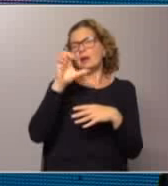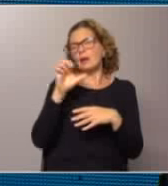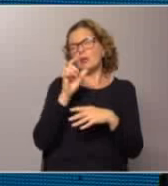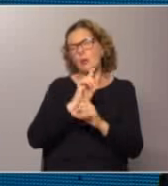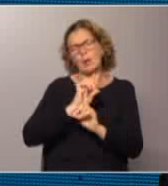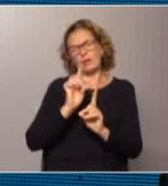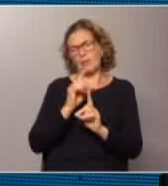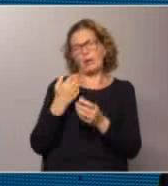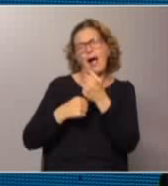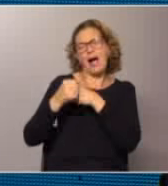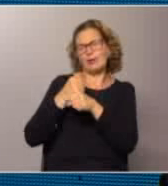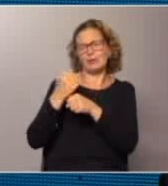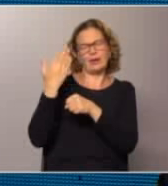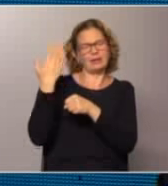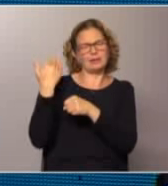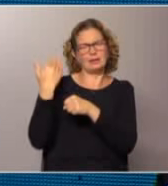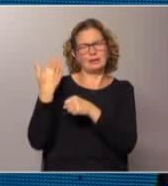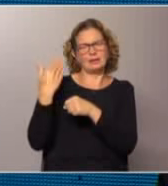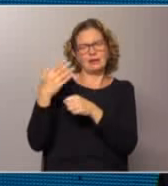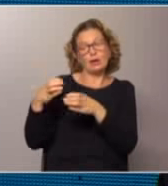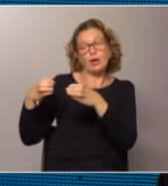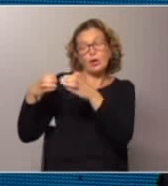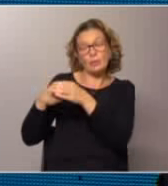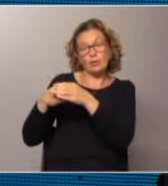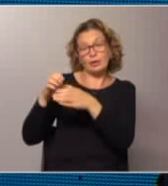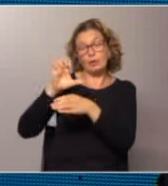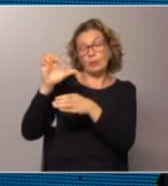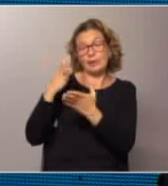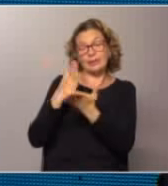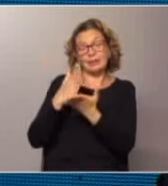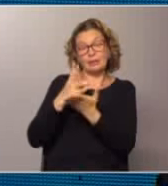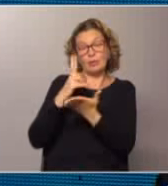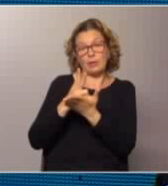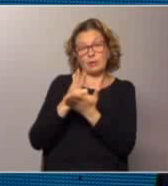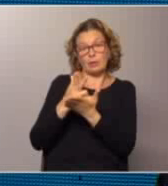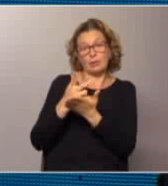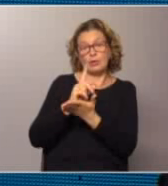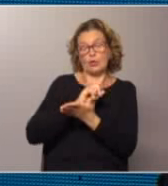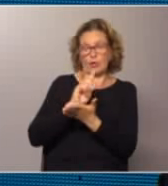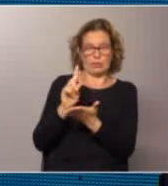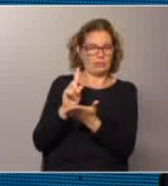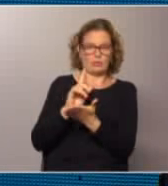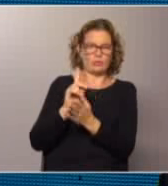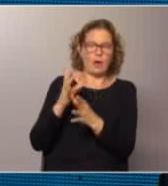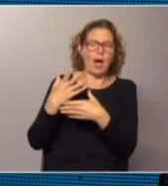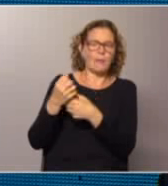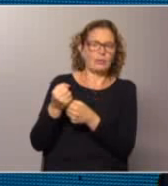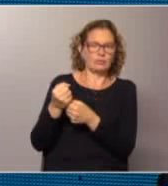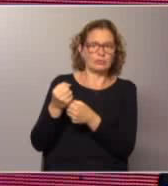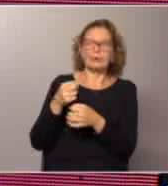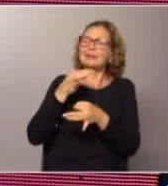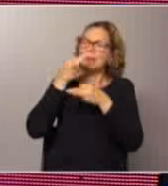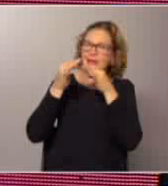así por fascismo este la propia convención europea de estrés humanos dice la mera discriminación en la expresión